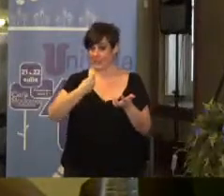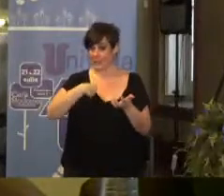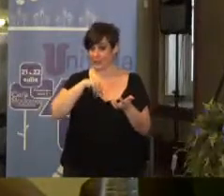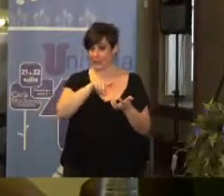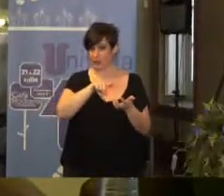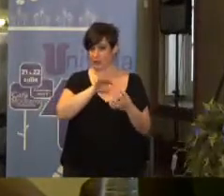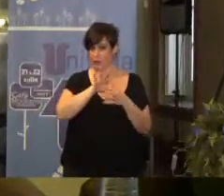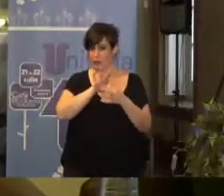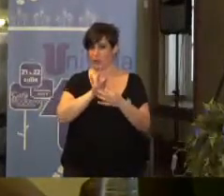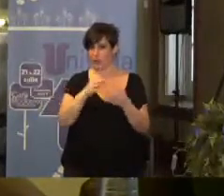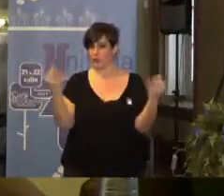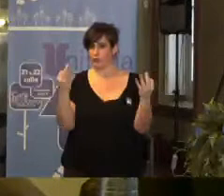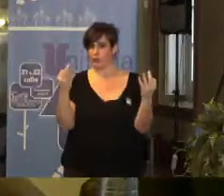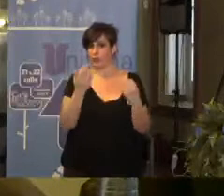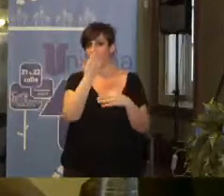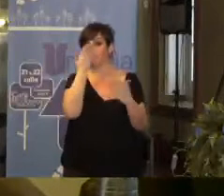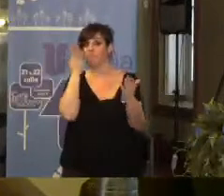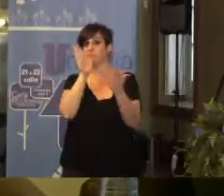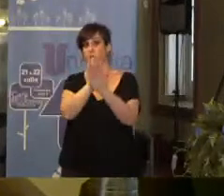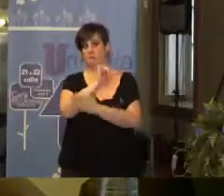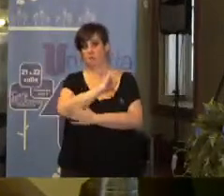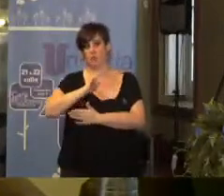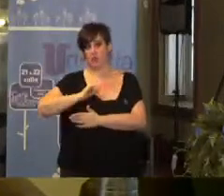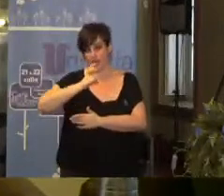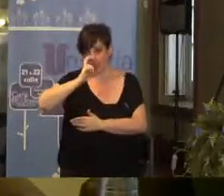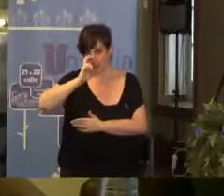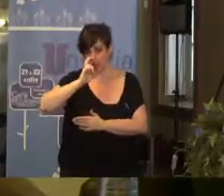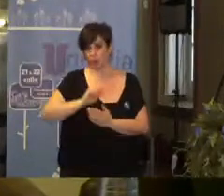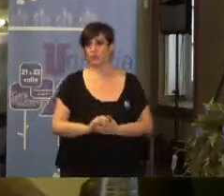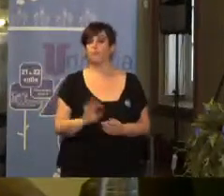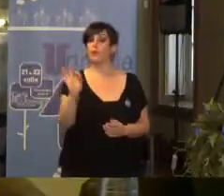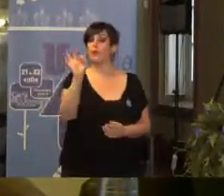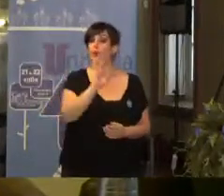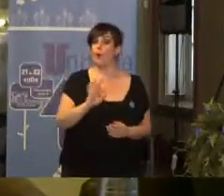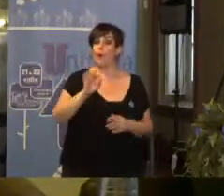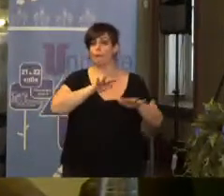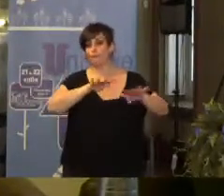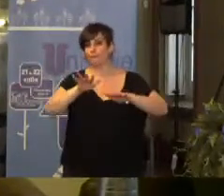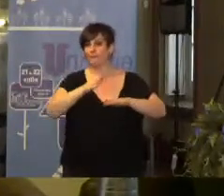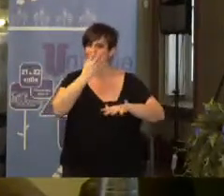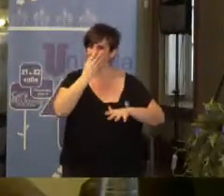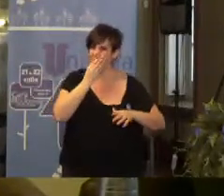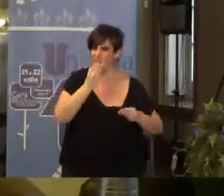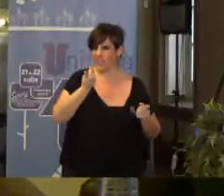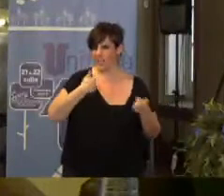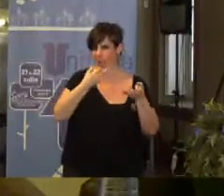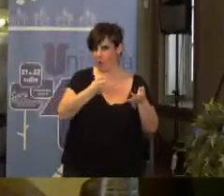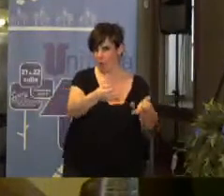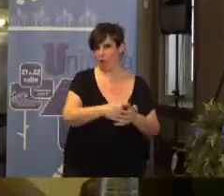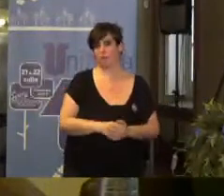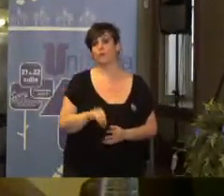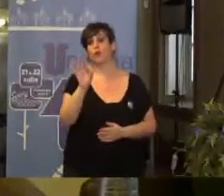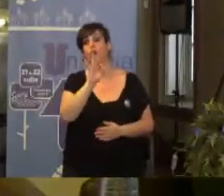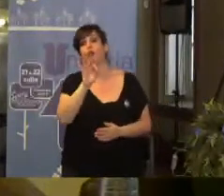vellas confrontacións persoais, con dinámicas viciadas e con loitas